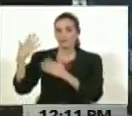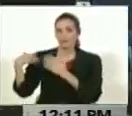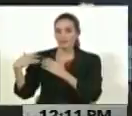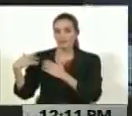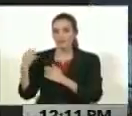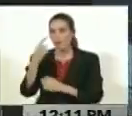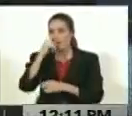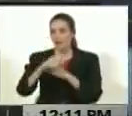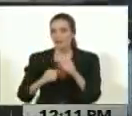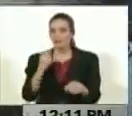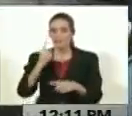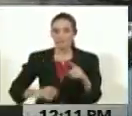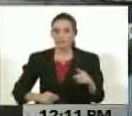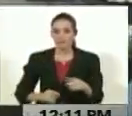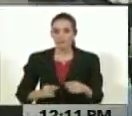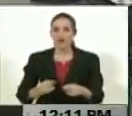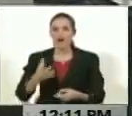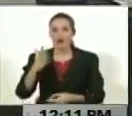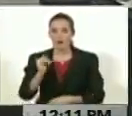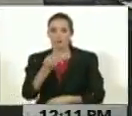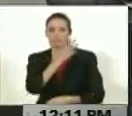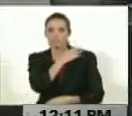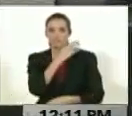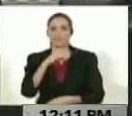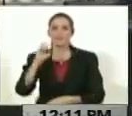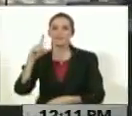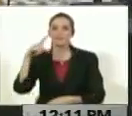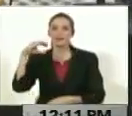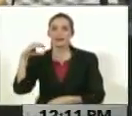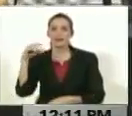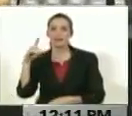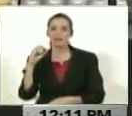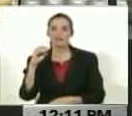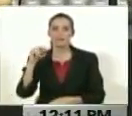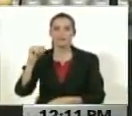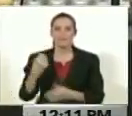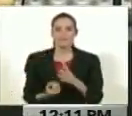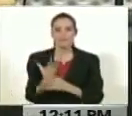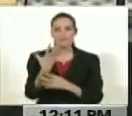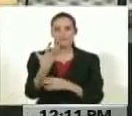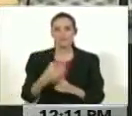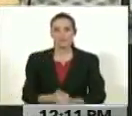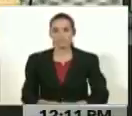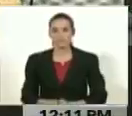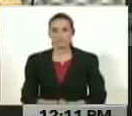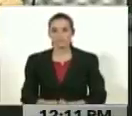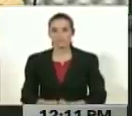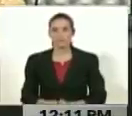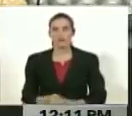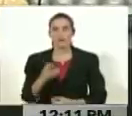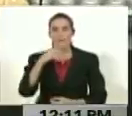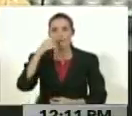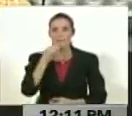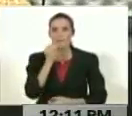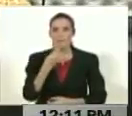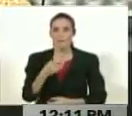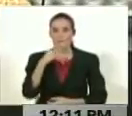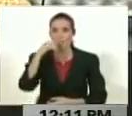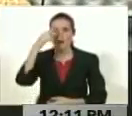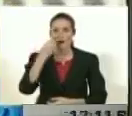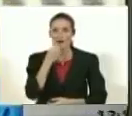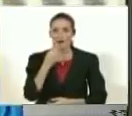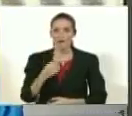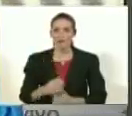un año y medio, ¿verdad? Aquí está el capitán Escalona, fundador, padre, joven padre